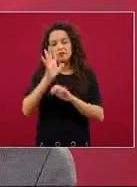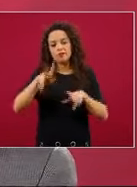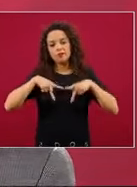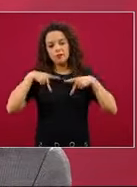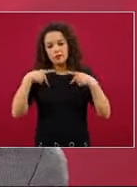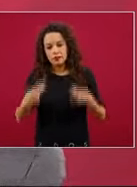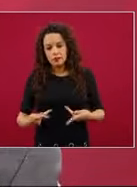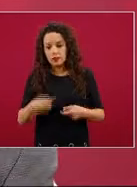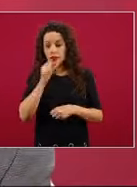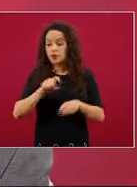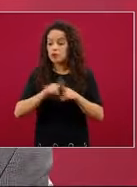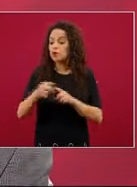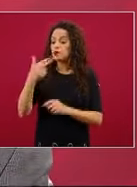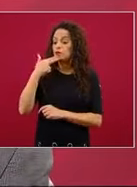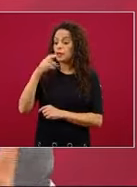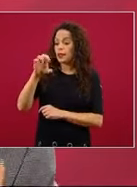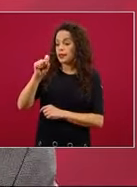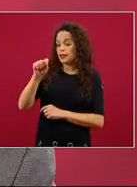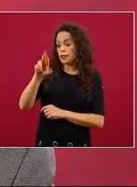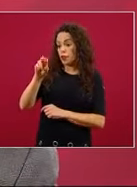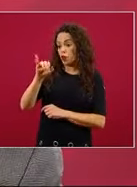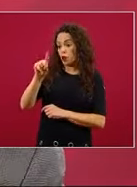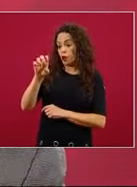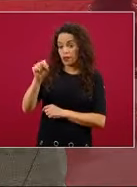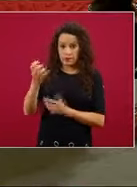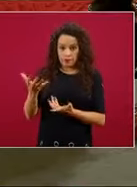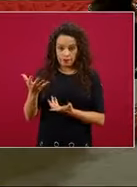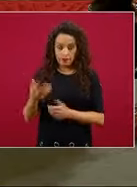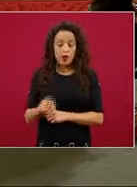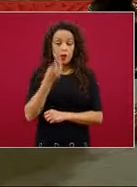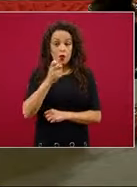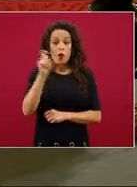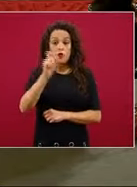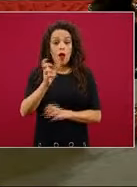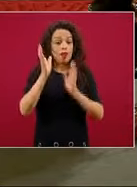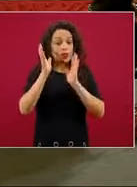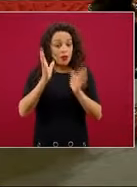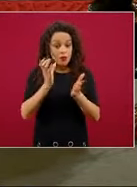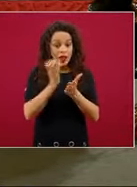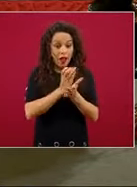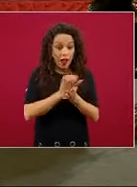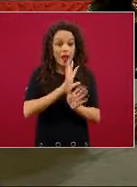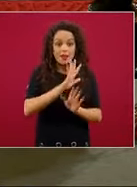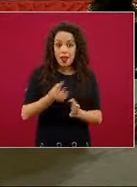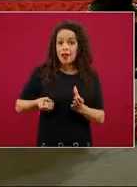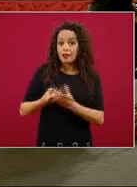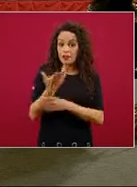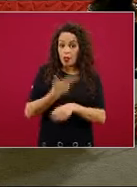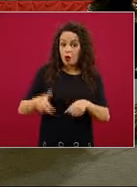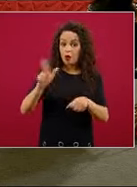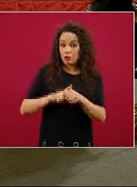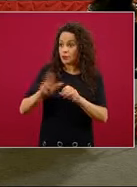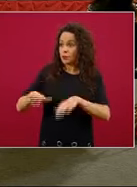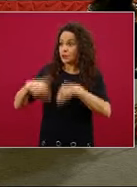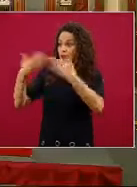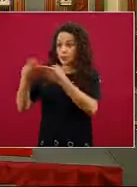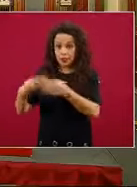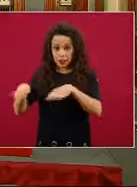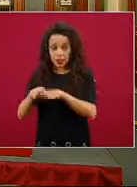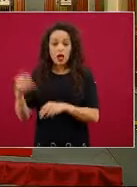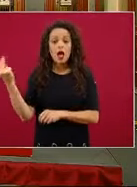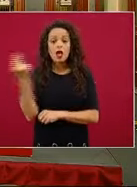causarlo. Y entonces, cuando son dadas de alta estas personas, necesitan recuperar la fuerza muscular,